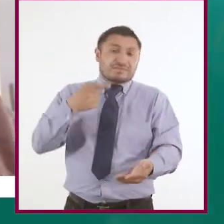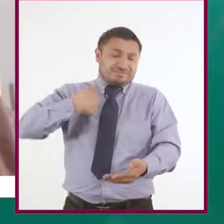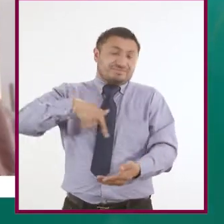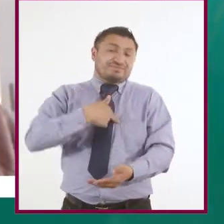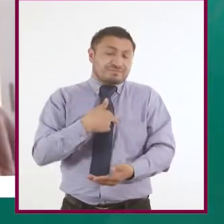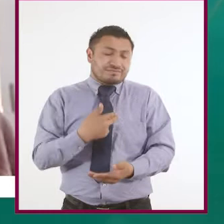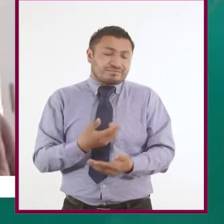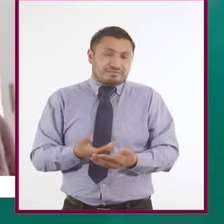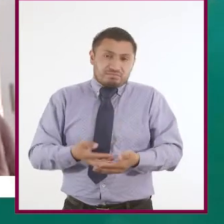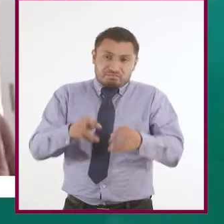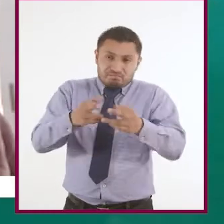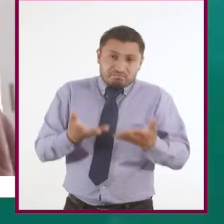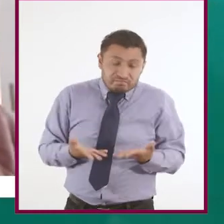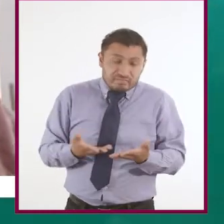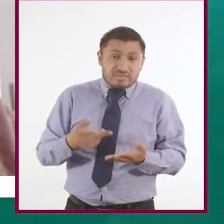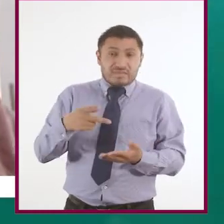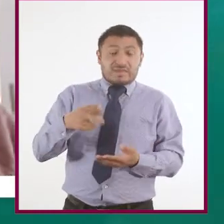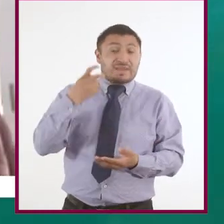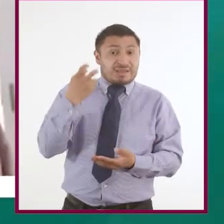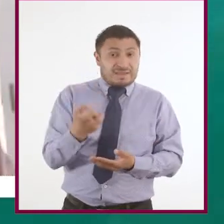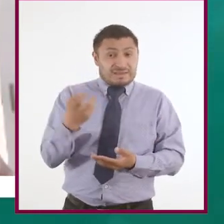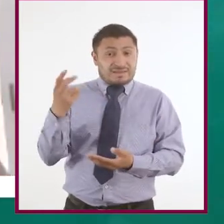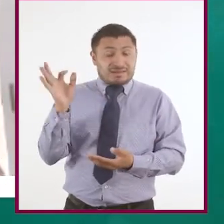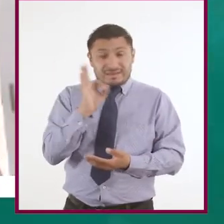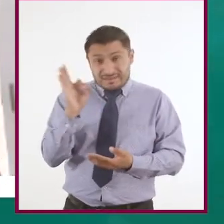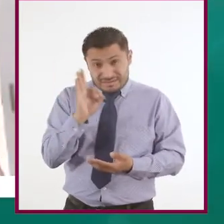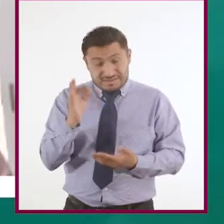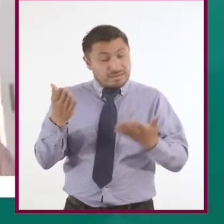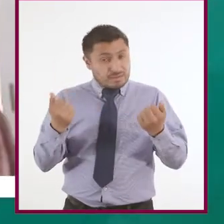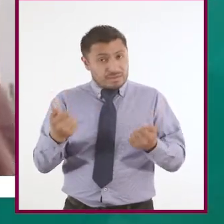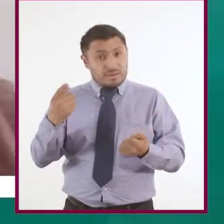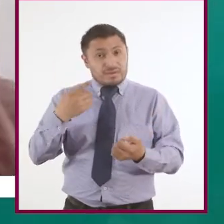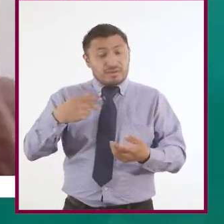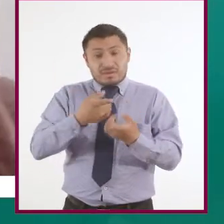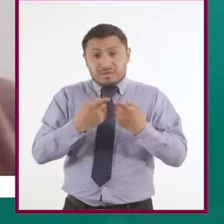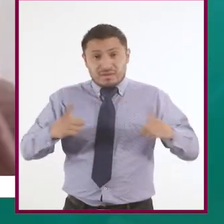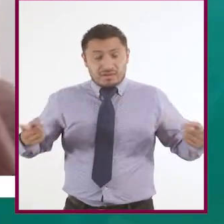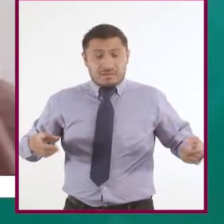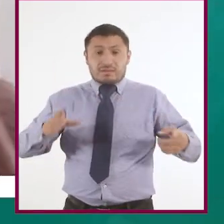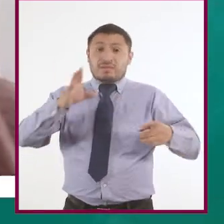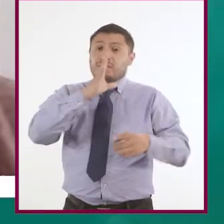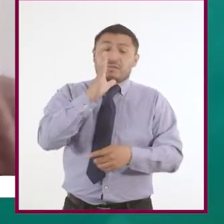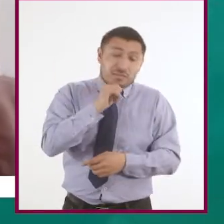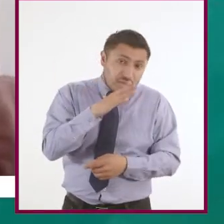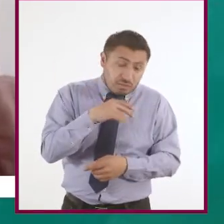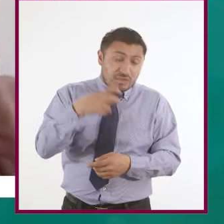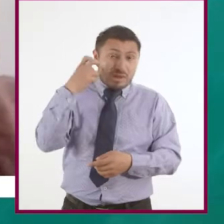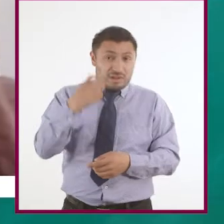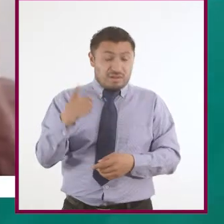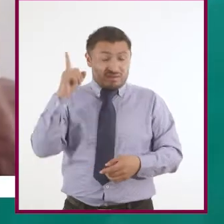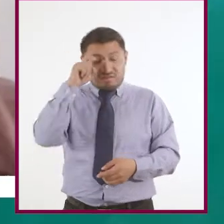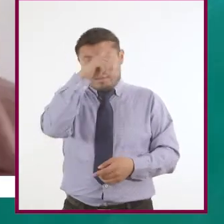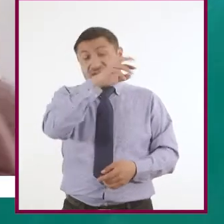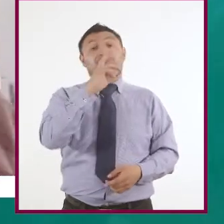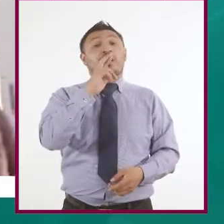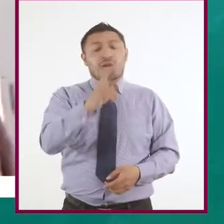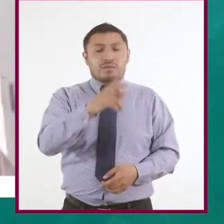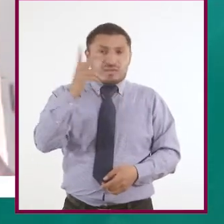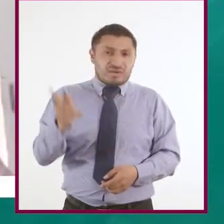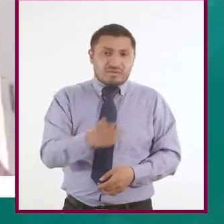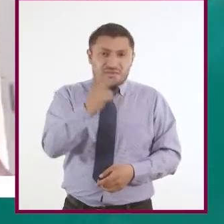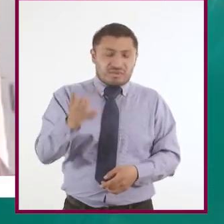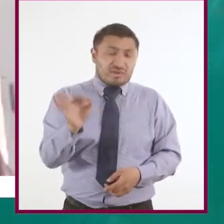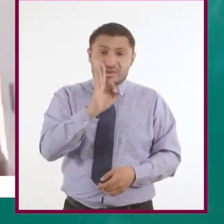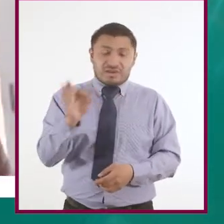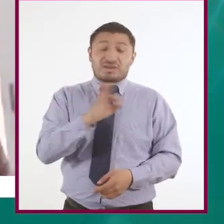podríamos desarrollarnos sin ellas. De tal suerte que es difícil responder a la pregunta de si se